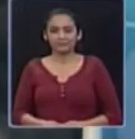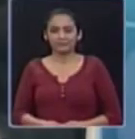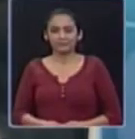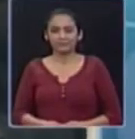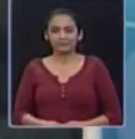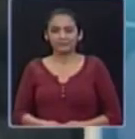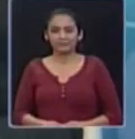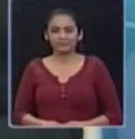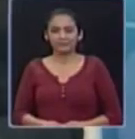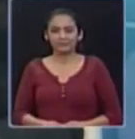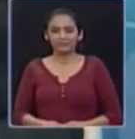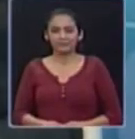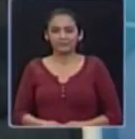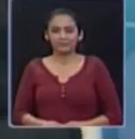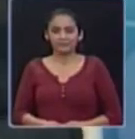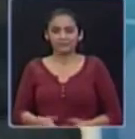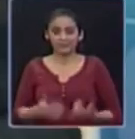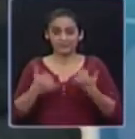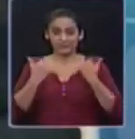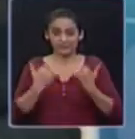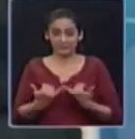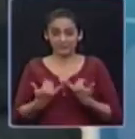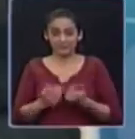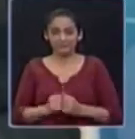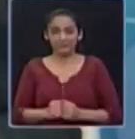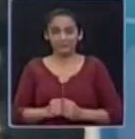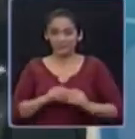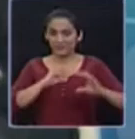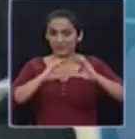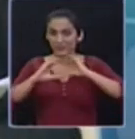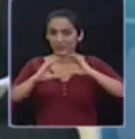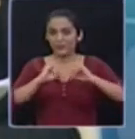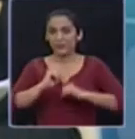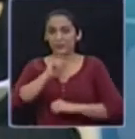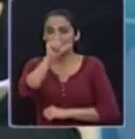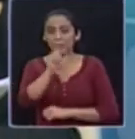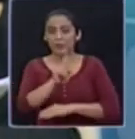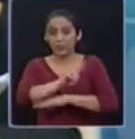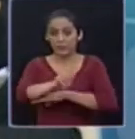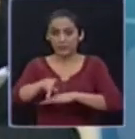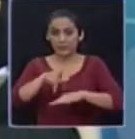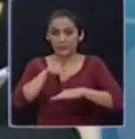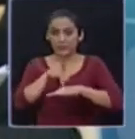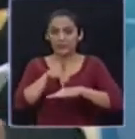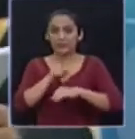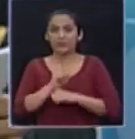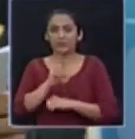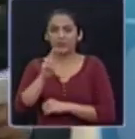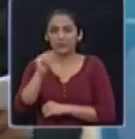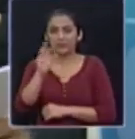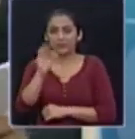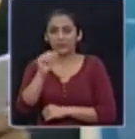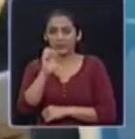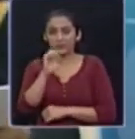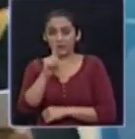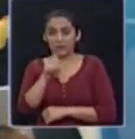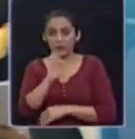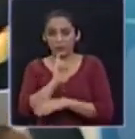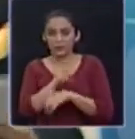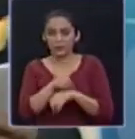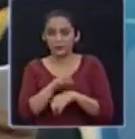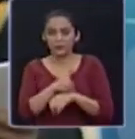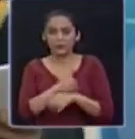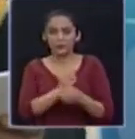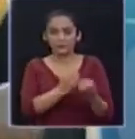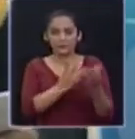Amigos televidentes, y para hablar de este tema está con nosotros un experto, el doctor Rafael Ollarte, constitucionalista. Doctor, bienvenido, gracias por estar con